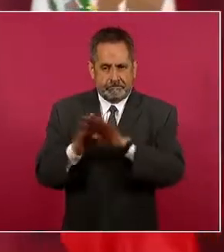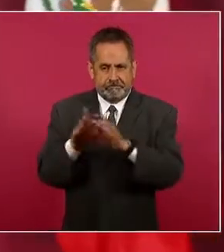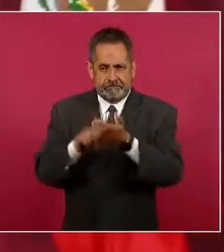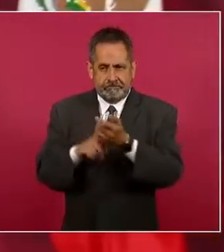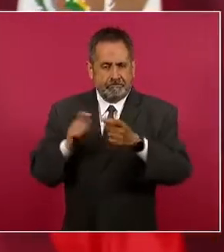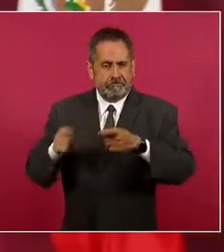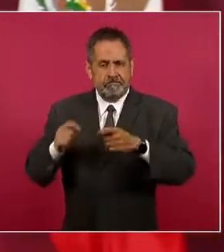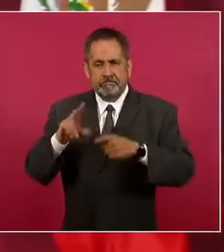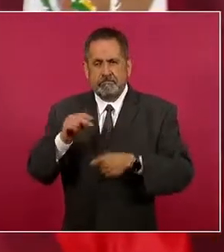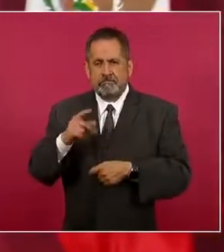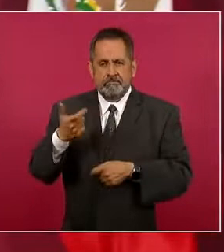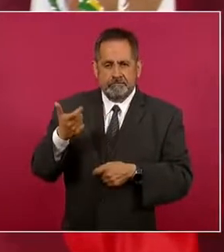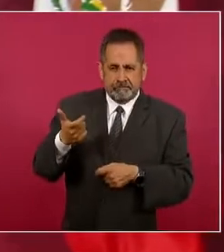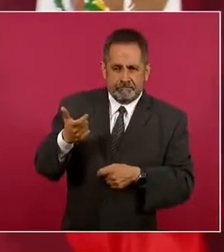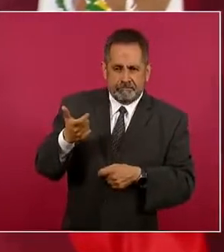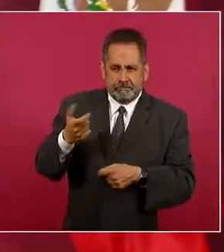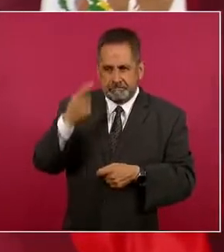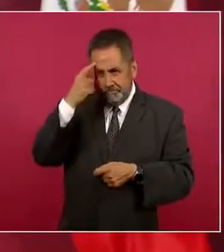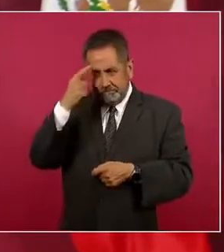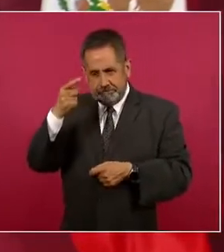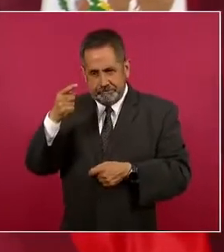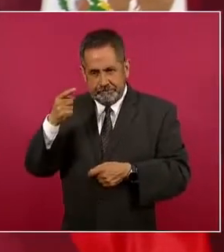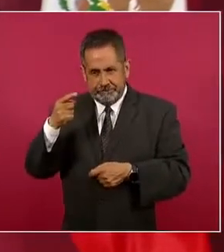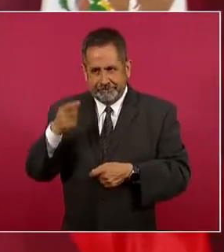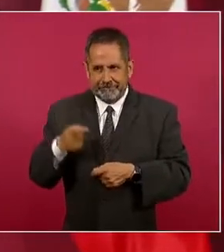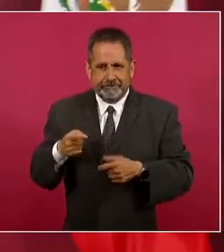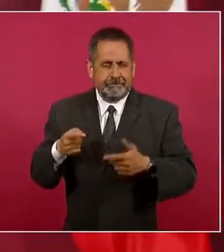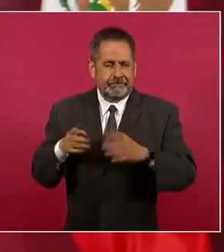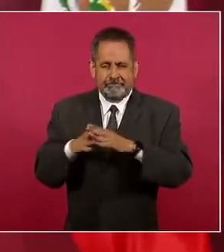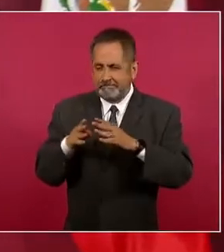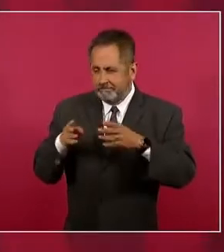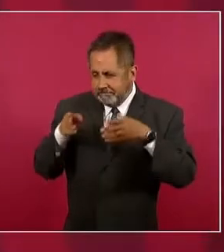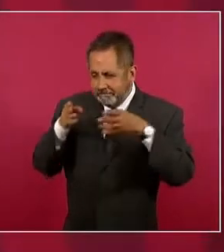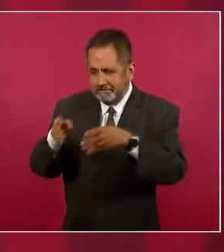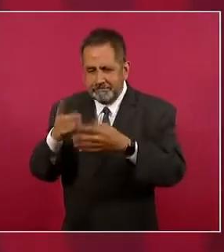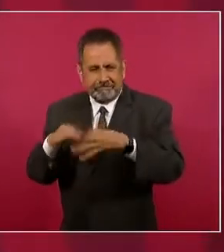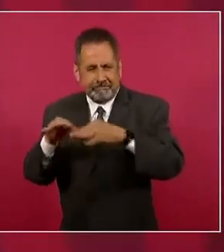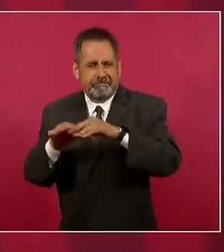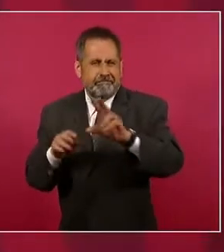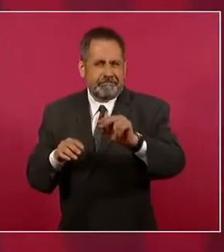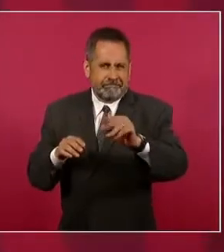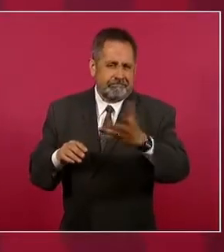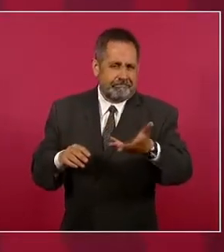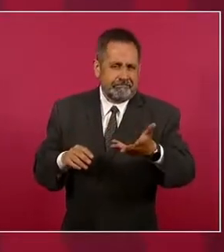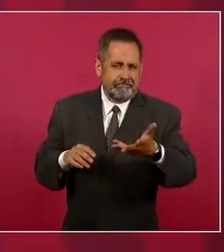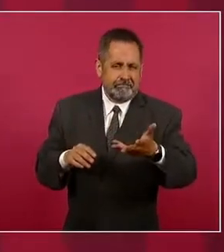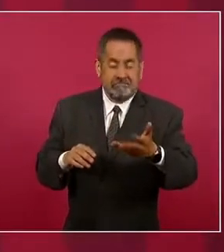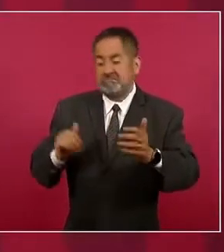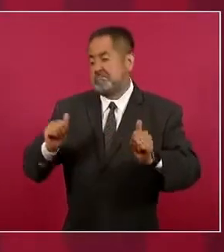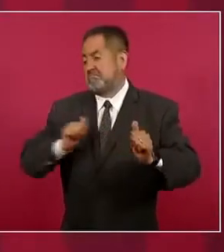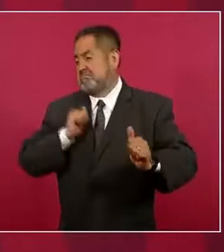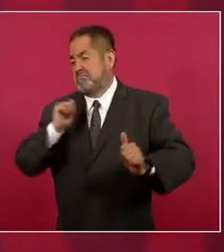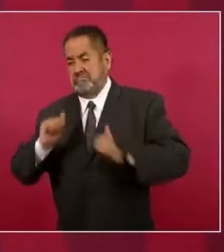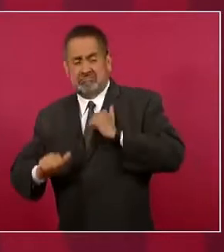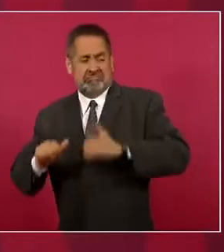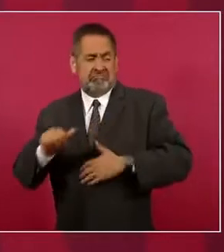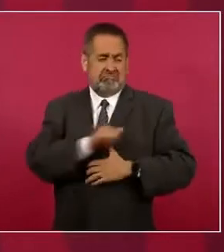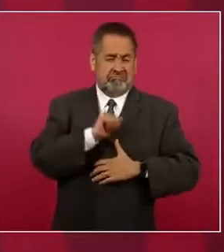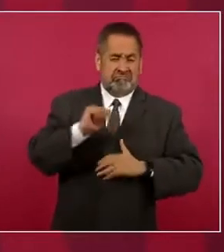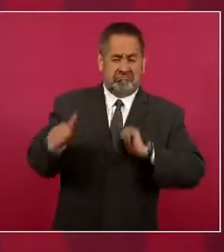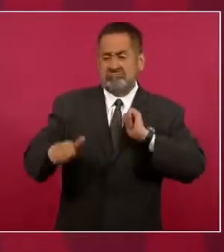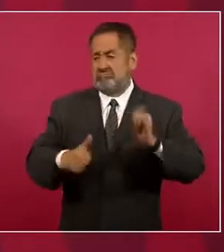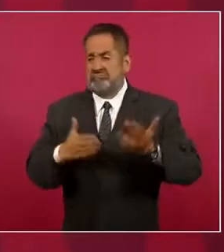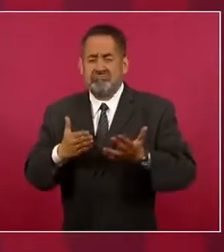el dinero, lo material, lo básico, el triunfar a toda costa, sin